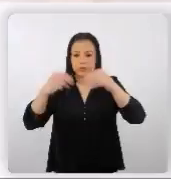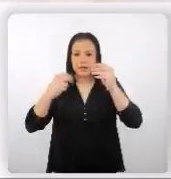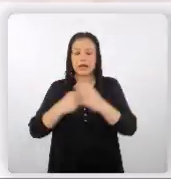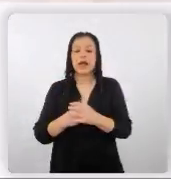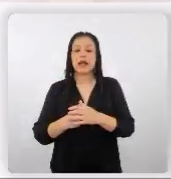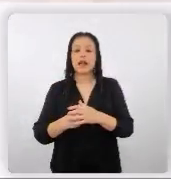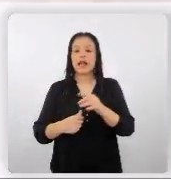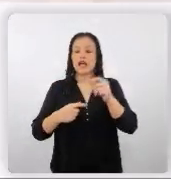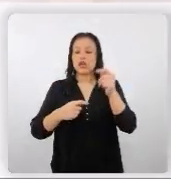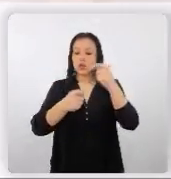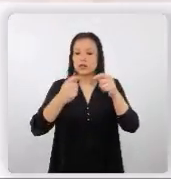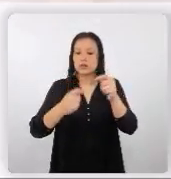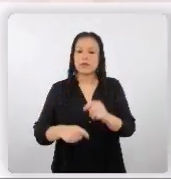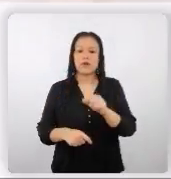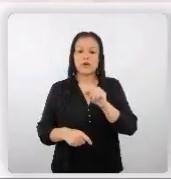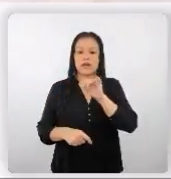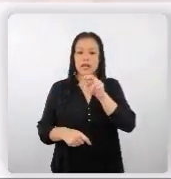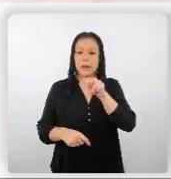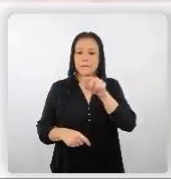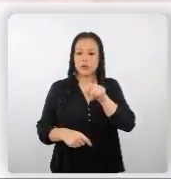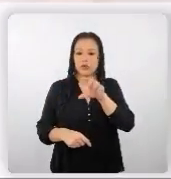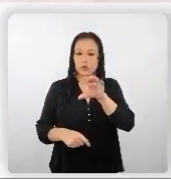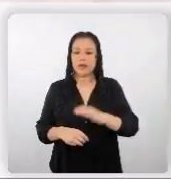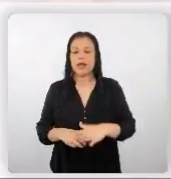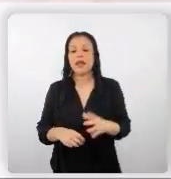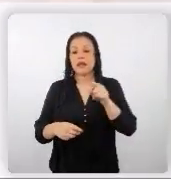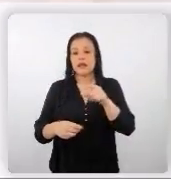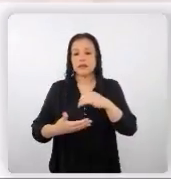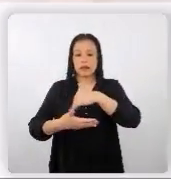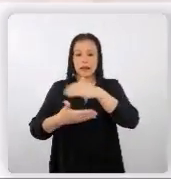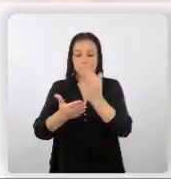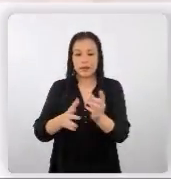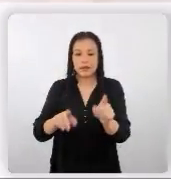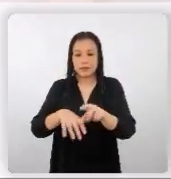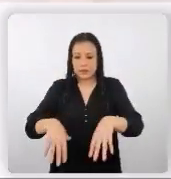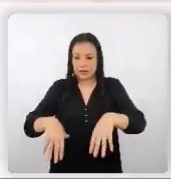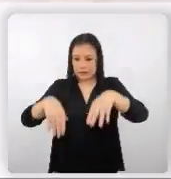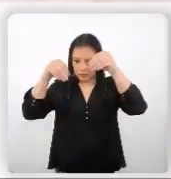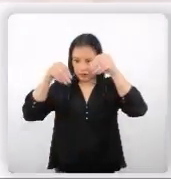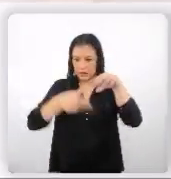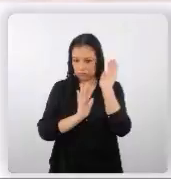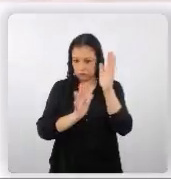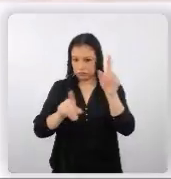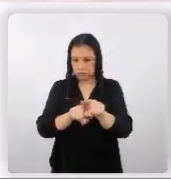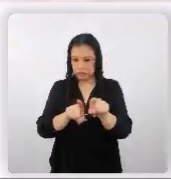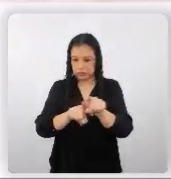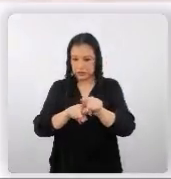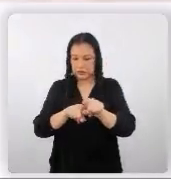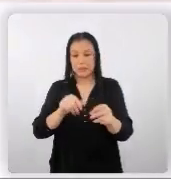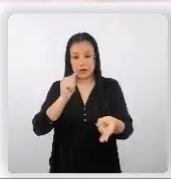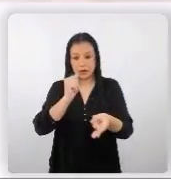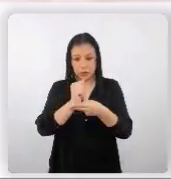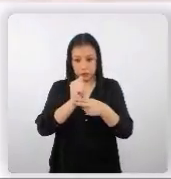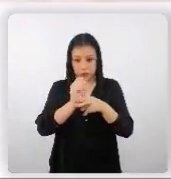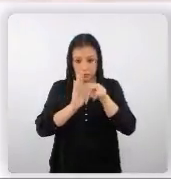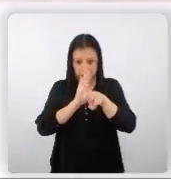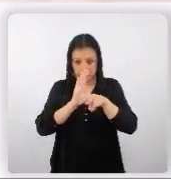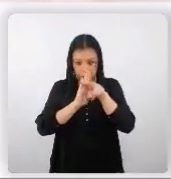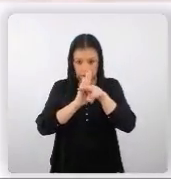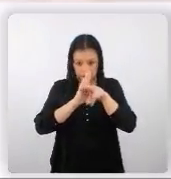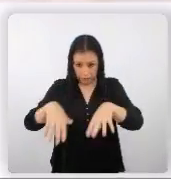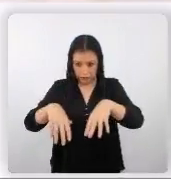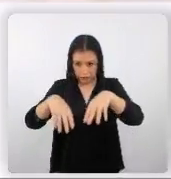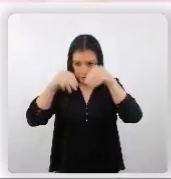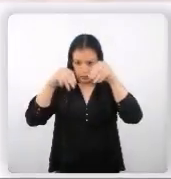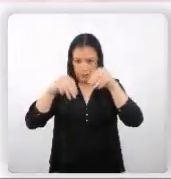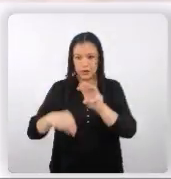turismoin.pe. Más adelante les diré en qué parte estará subida tanto la presentación como la grabación de la capacitación que estamos por ver.